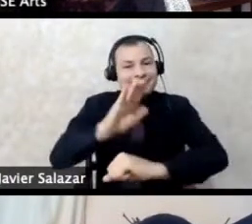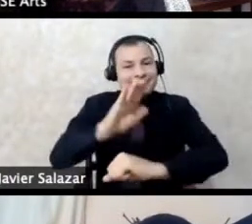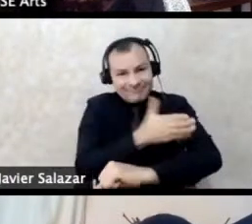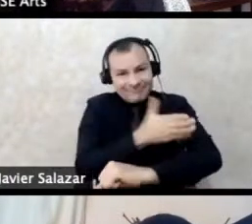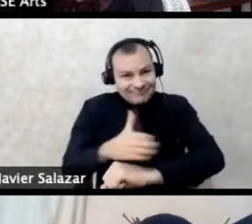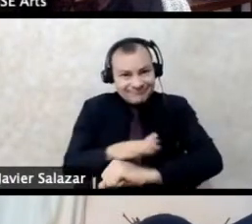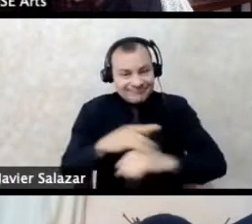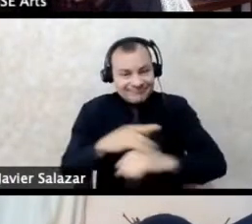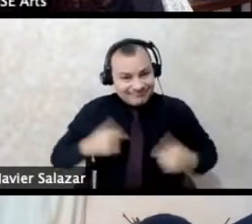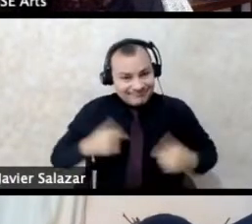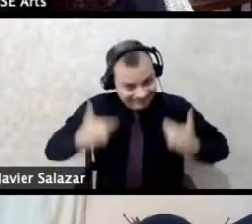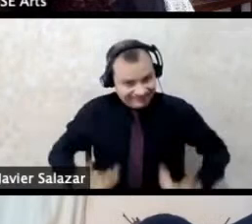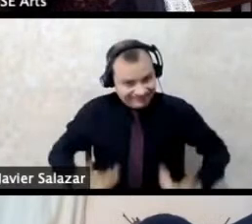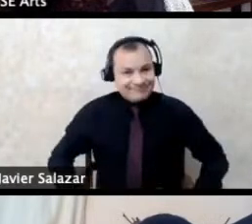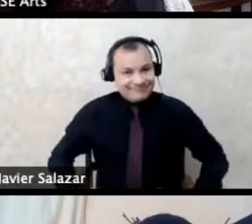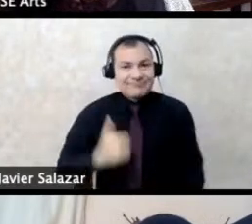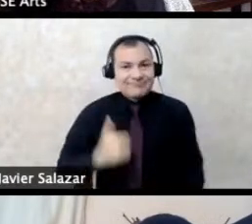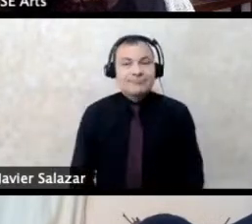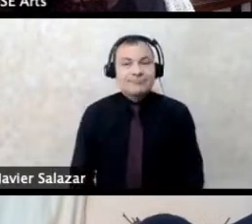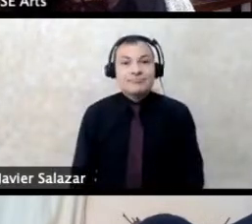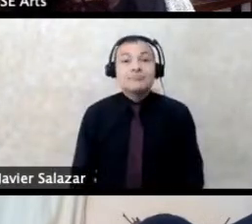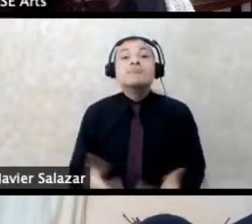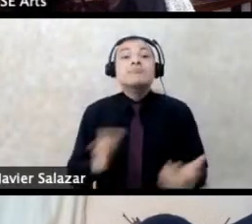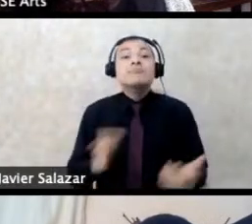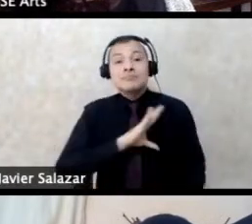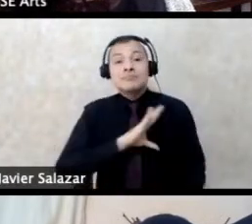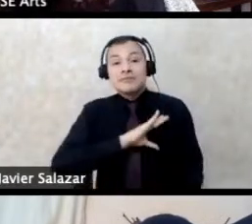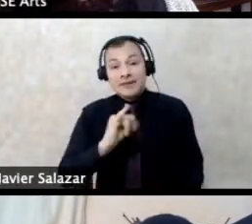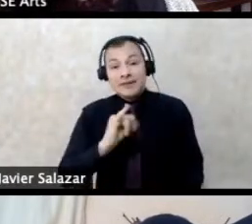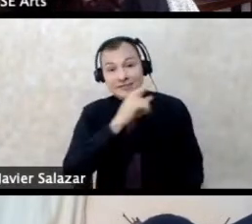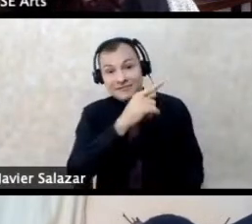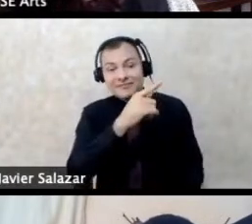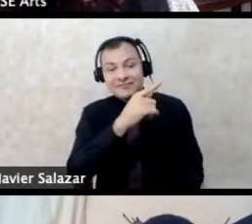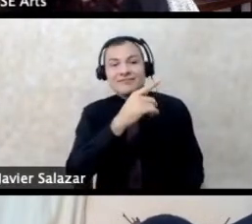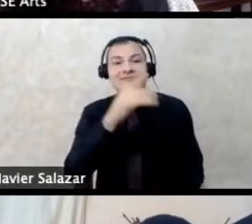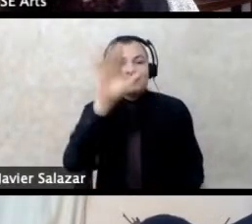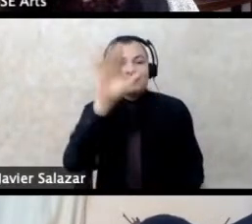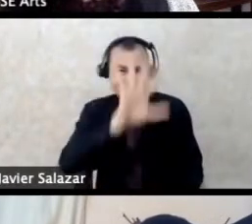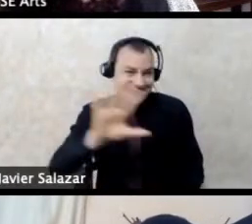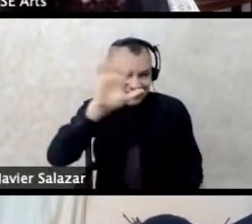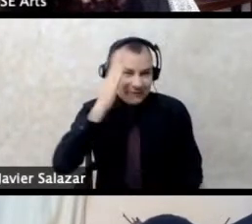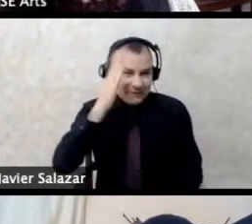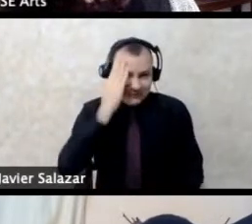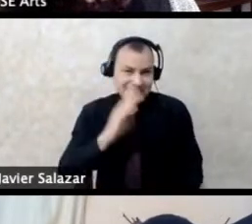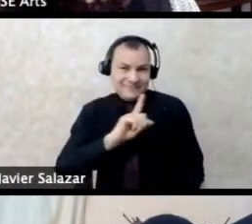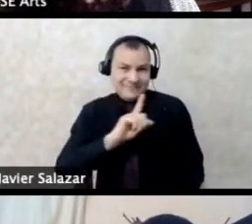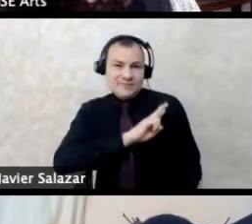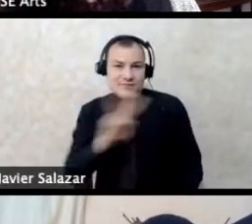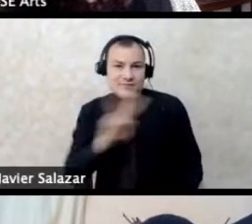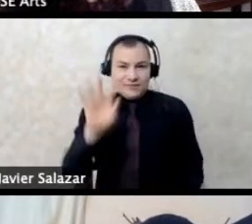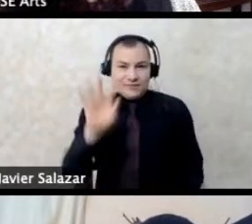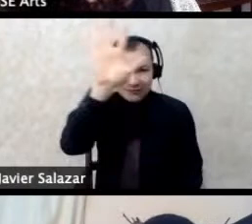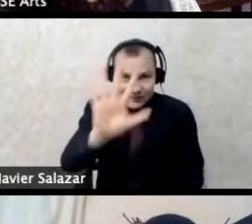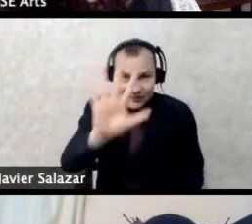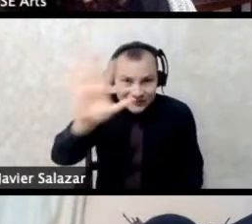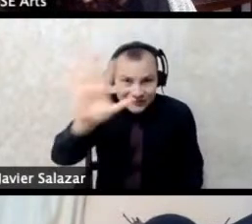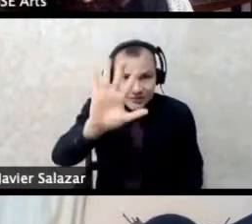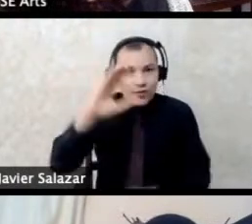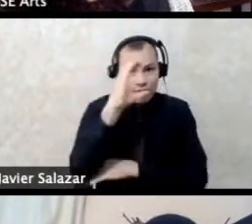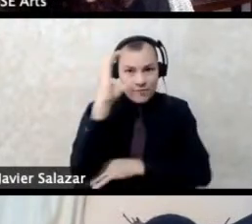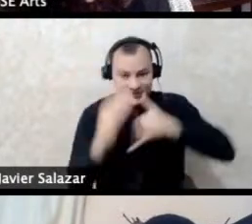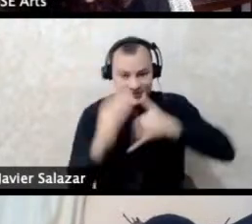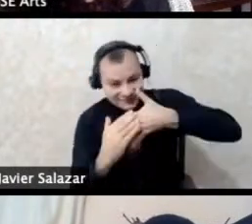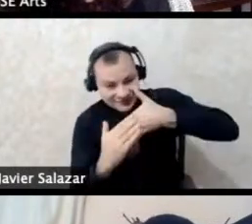En Calima, el Darién, en el departamento del Valle del Cauca, en Colombia, hemos generado de una manera asociativa en